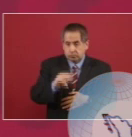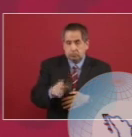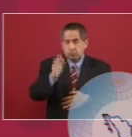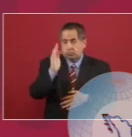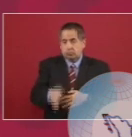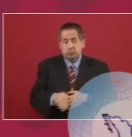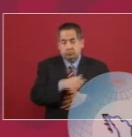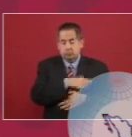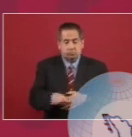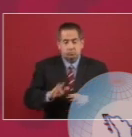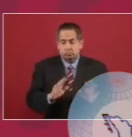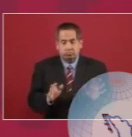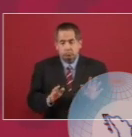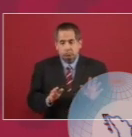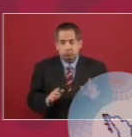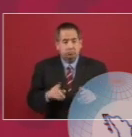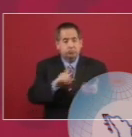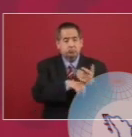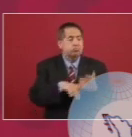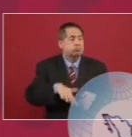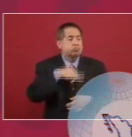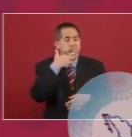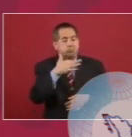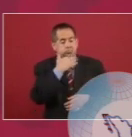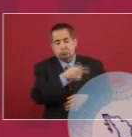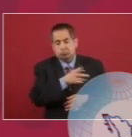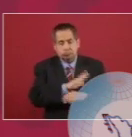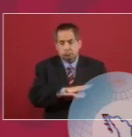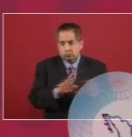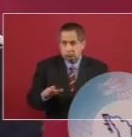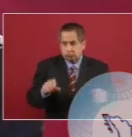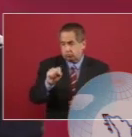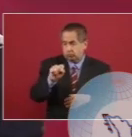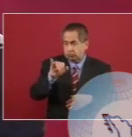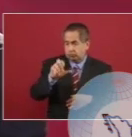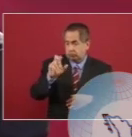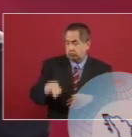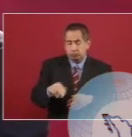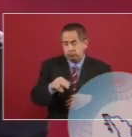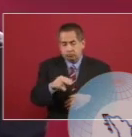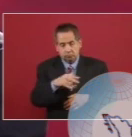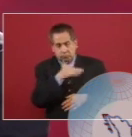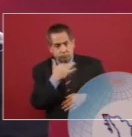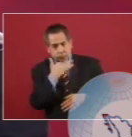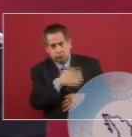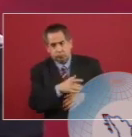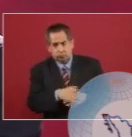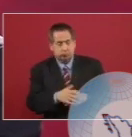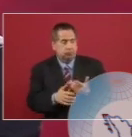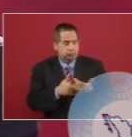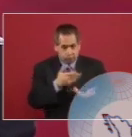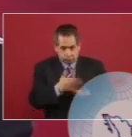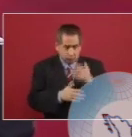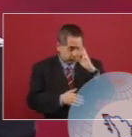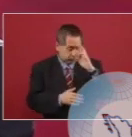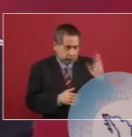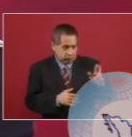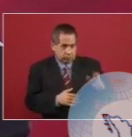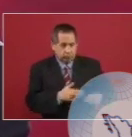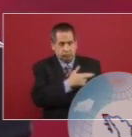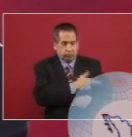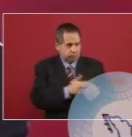que haya corrupción en el Poder Judicial. Somos respetuosos de